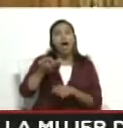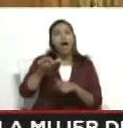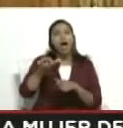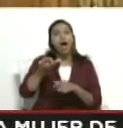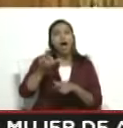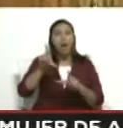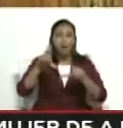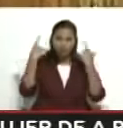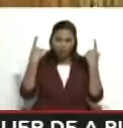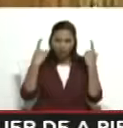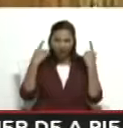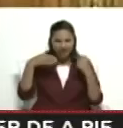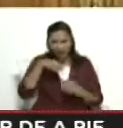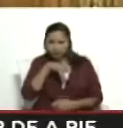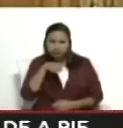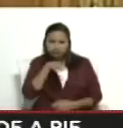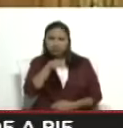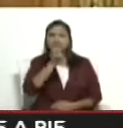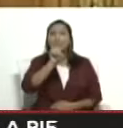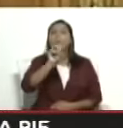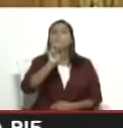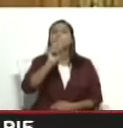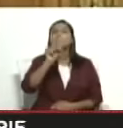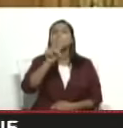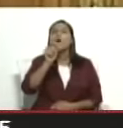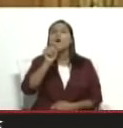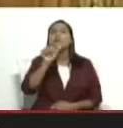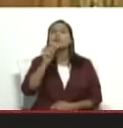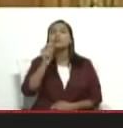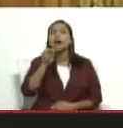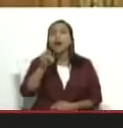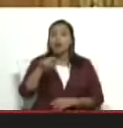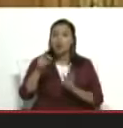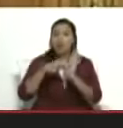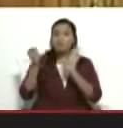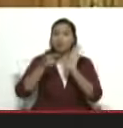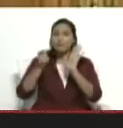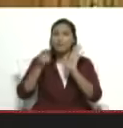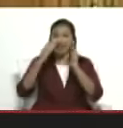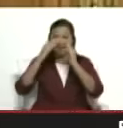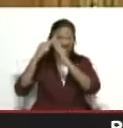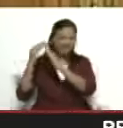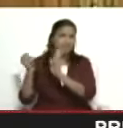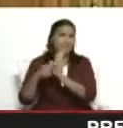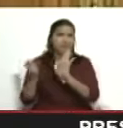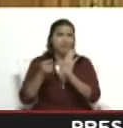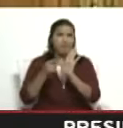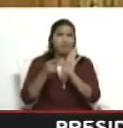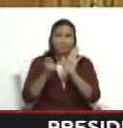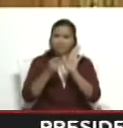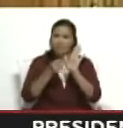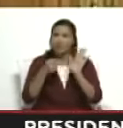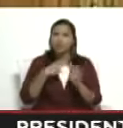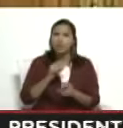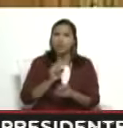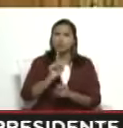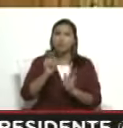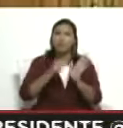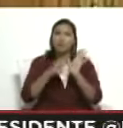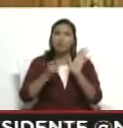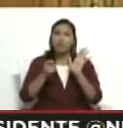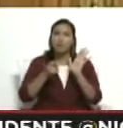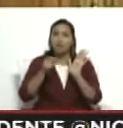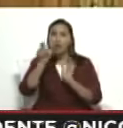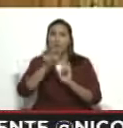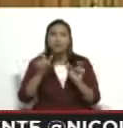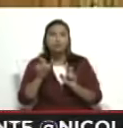Guaira, que estaban tocando cacerola y yo me presenté ahí a tocar cacerola. Y cuando la gente se dio cuenta que era yo, se